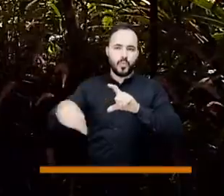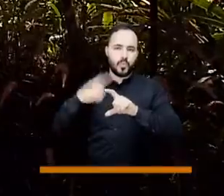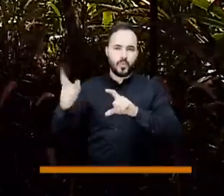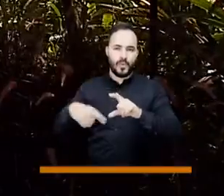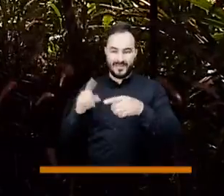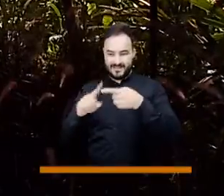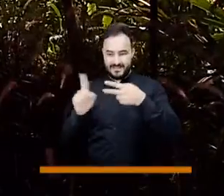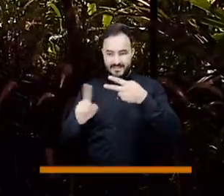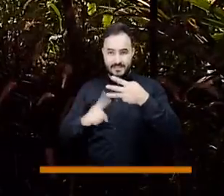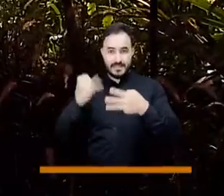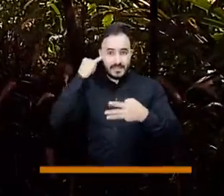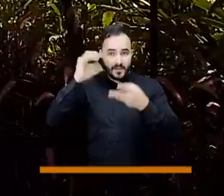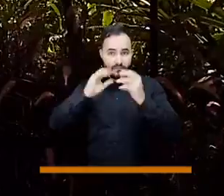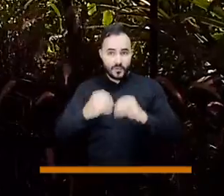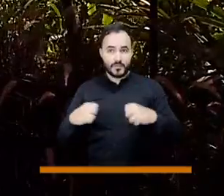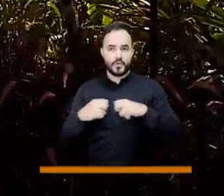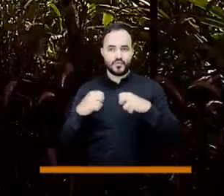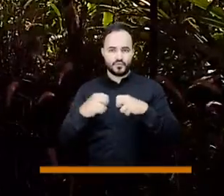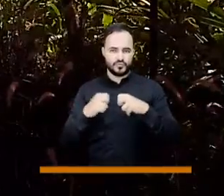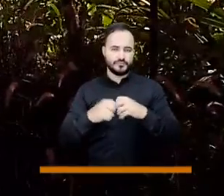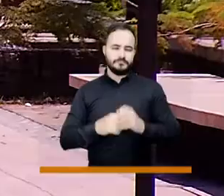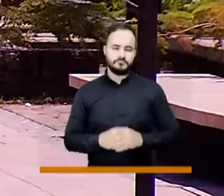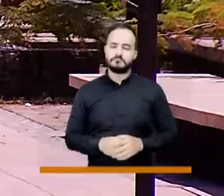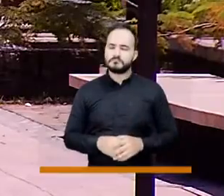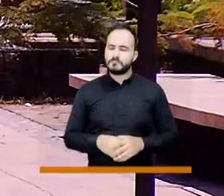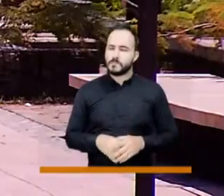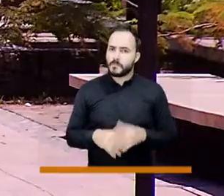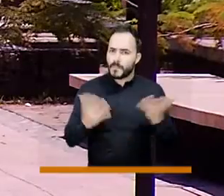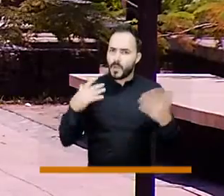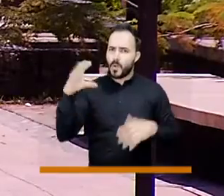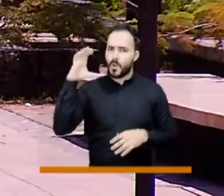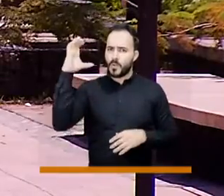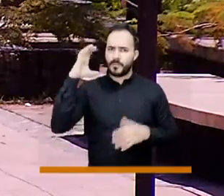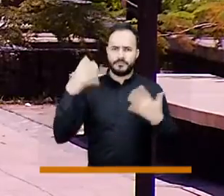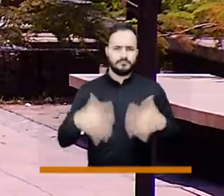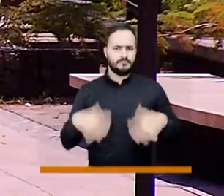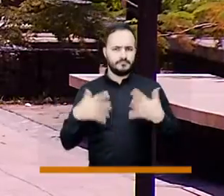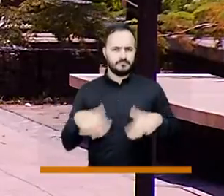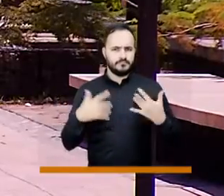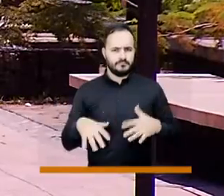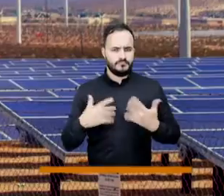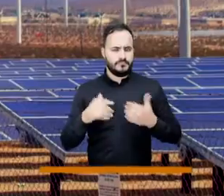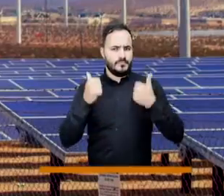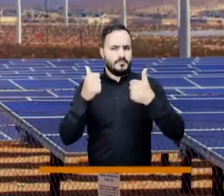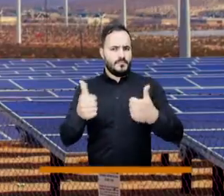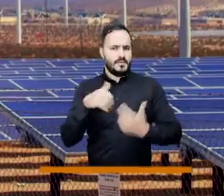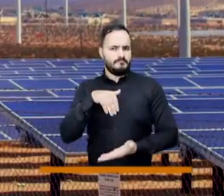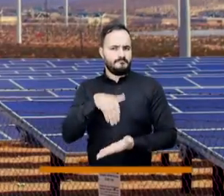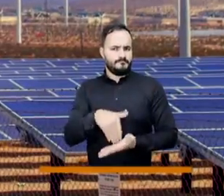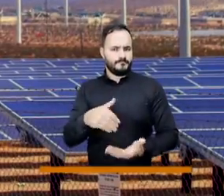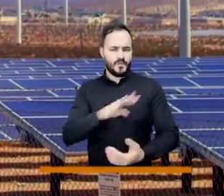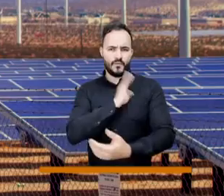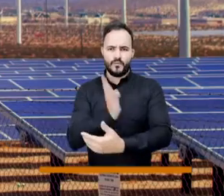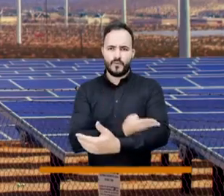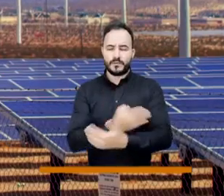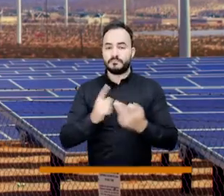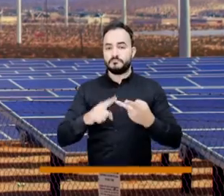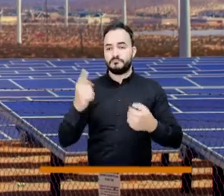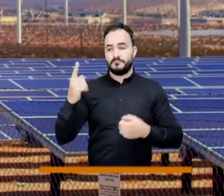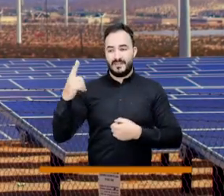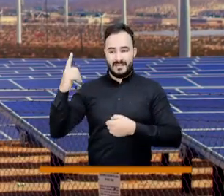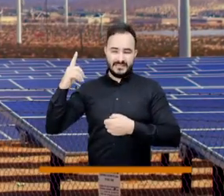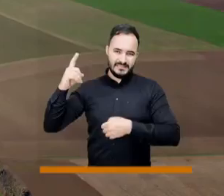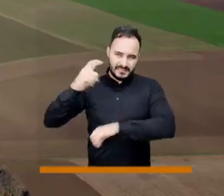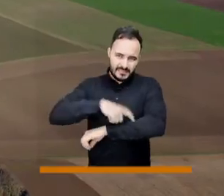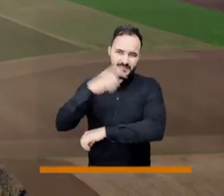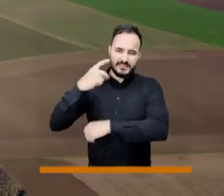viento. Entonces, Colombia está posicionada espectacular para hacer la transición a una movilidad de petróleo,